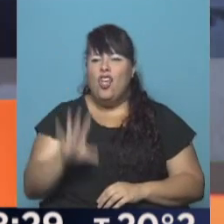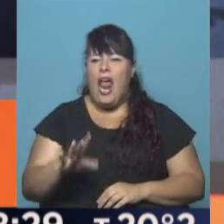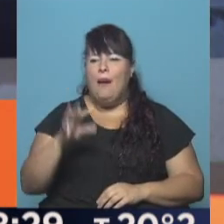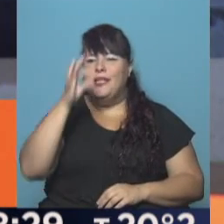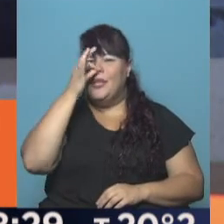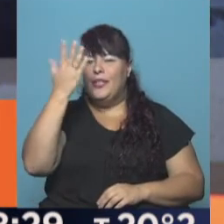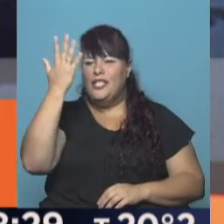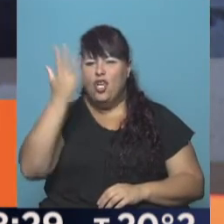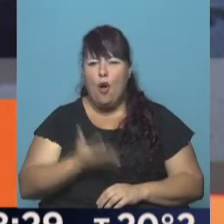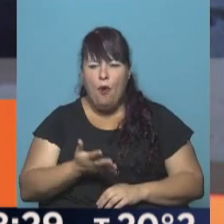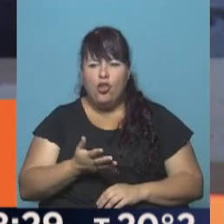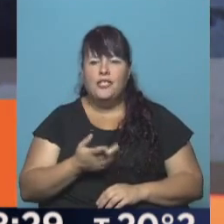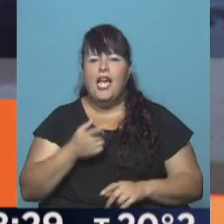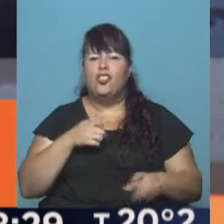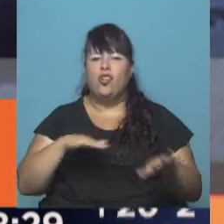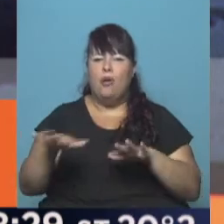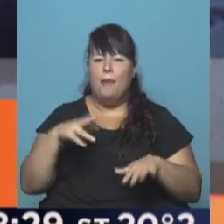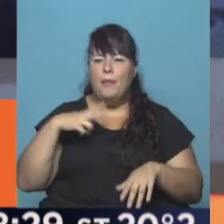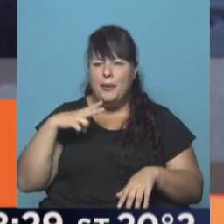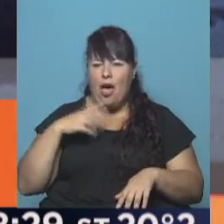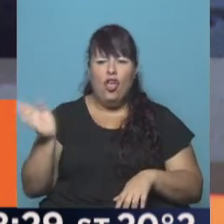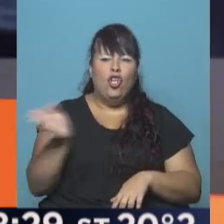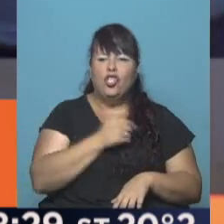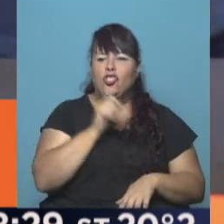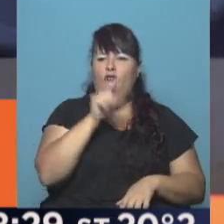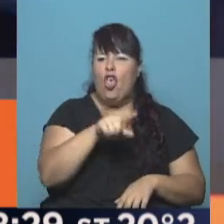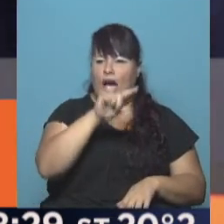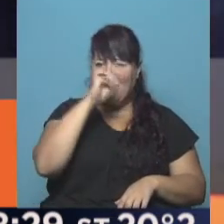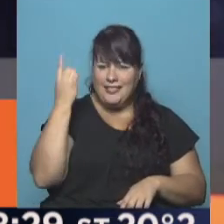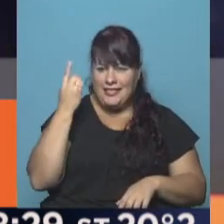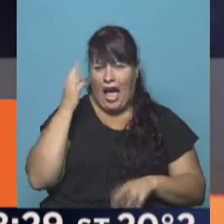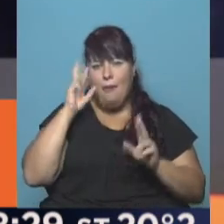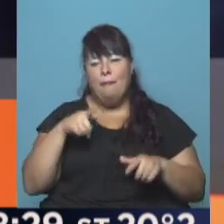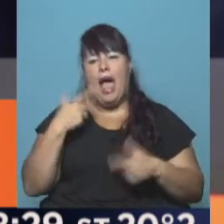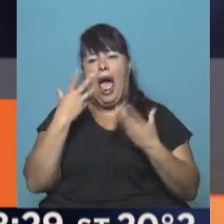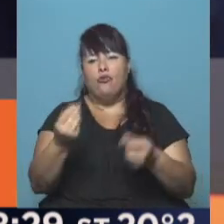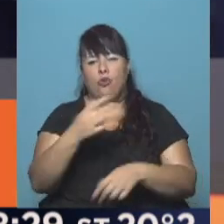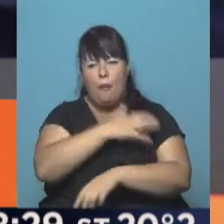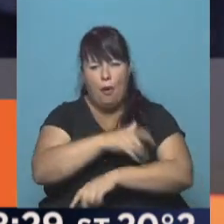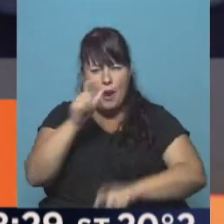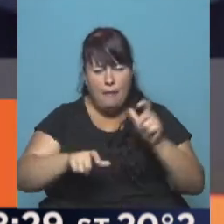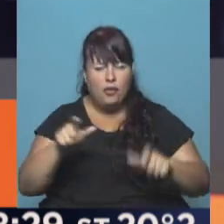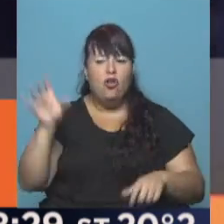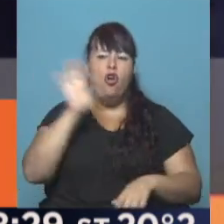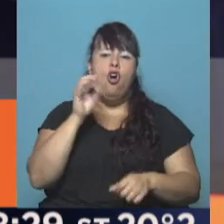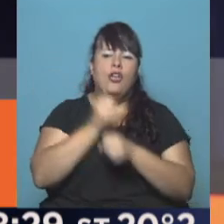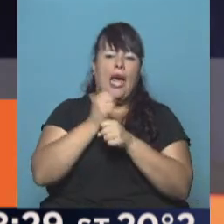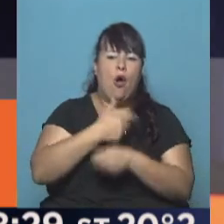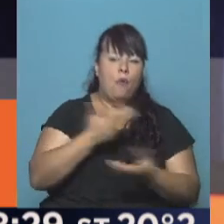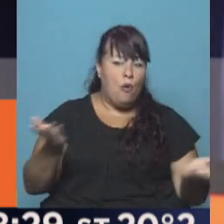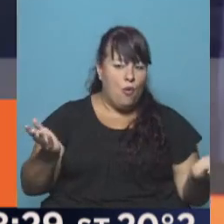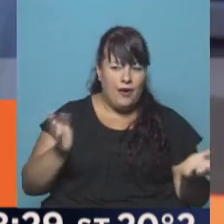un 25% de actividad privada y todo lo demás era o planes sociales o empleo público